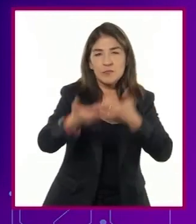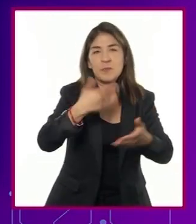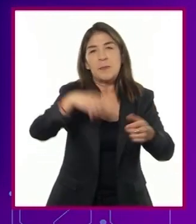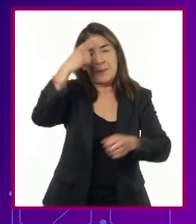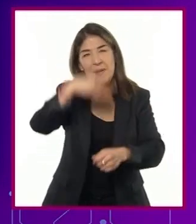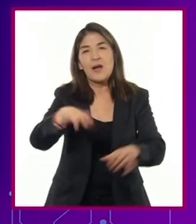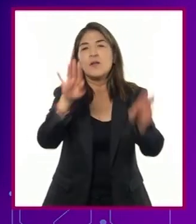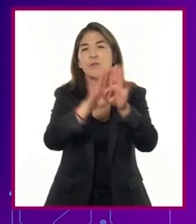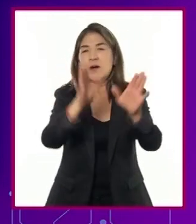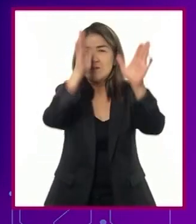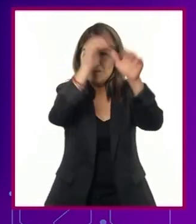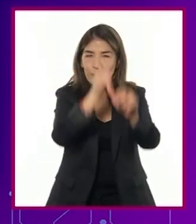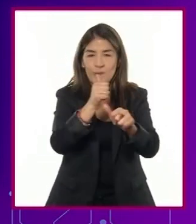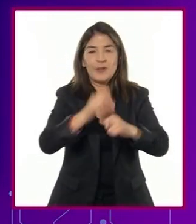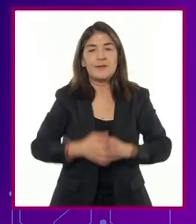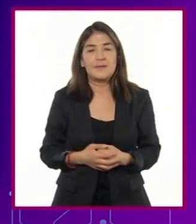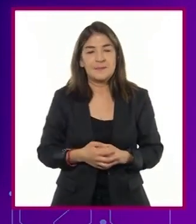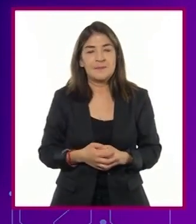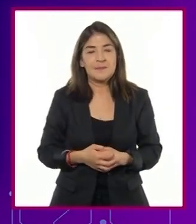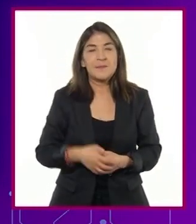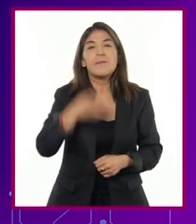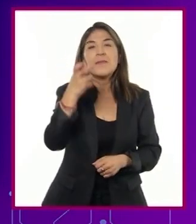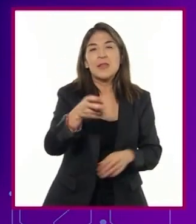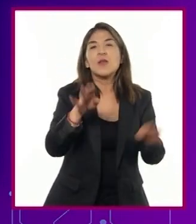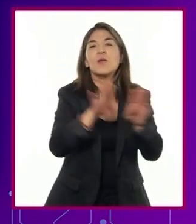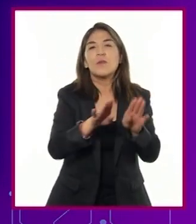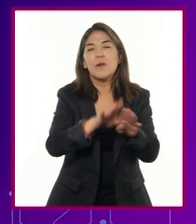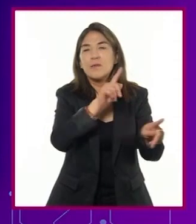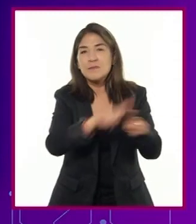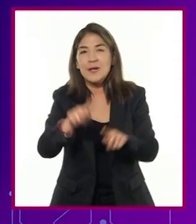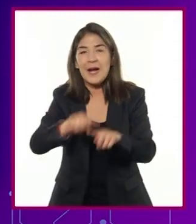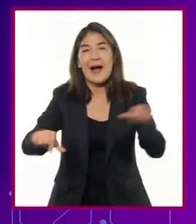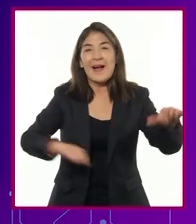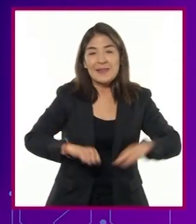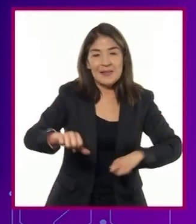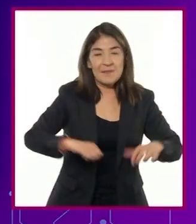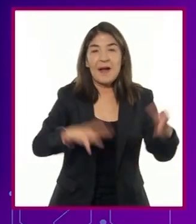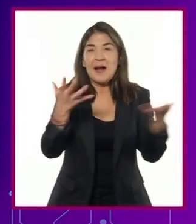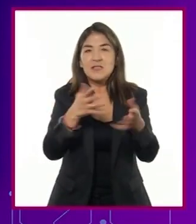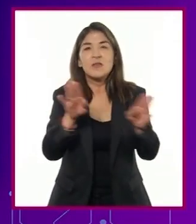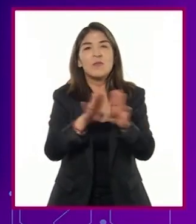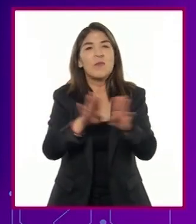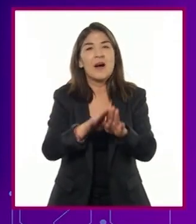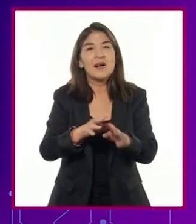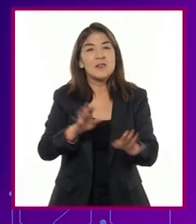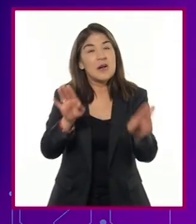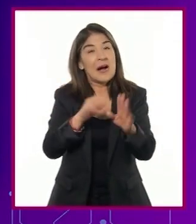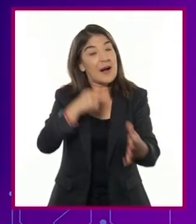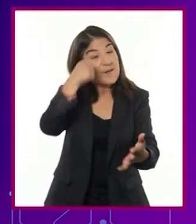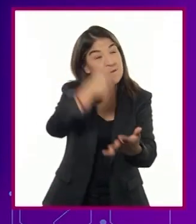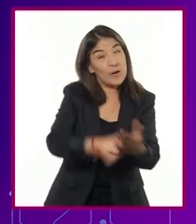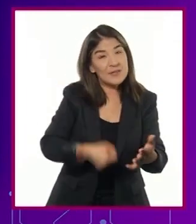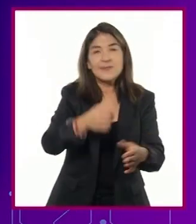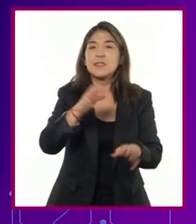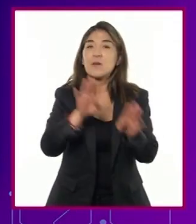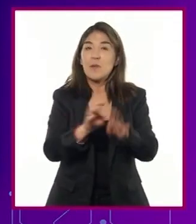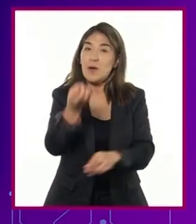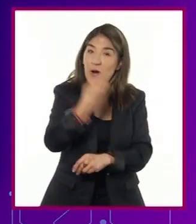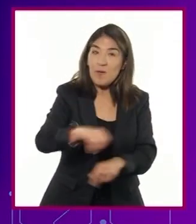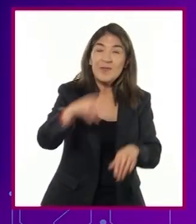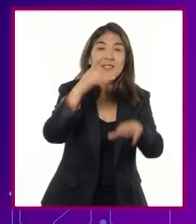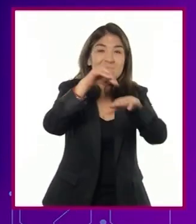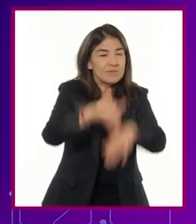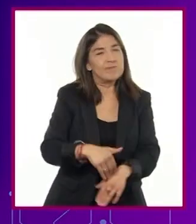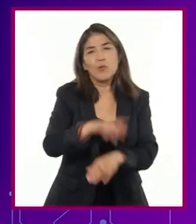negociación. Es deseable que las acciones que se realicen no sean impuestas, sino que involucren a todas y todos